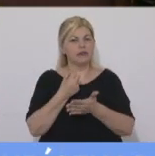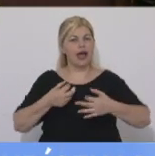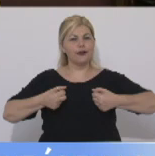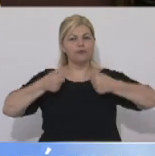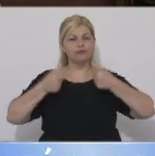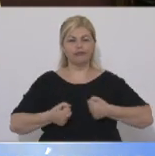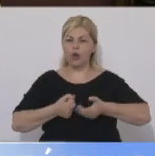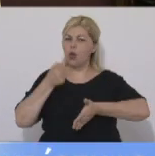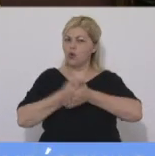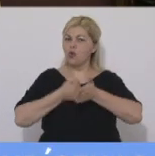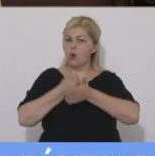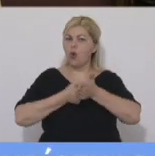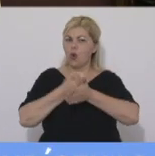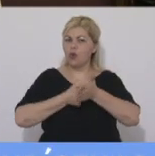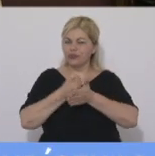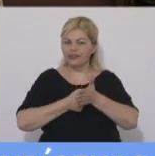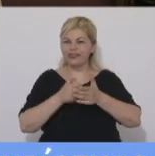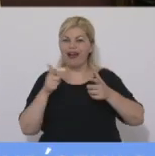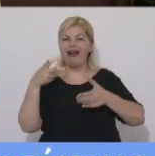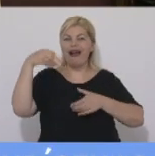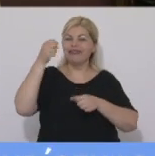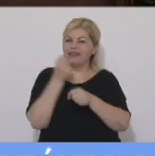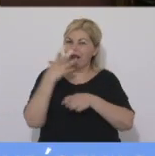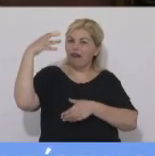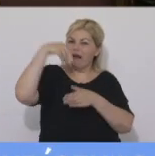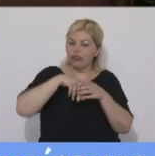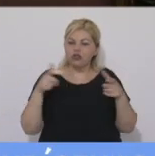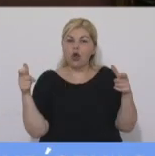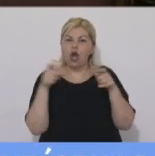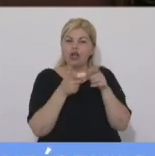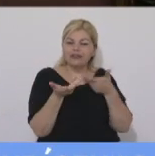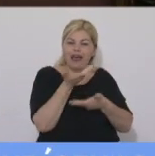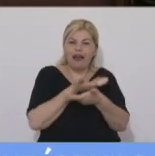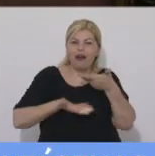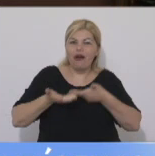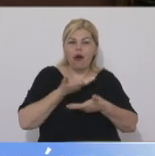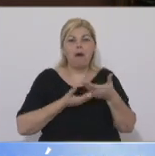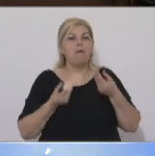esta lucha de los consejos participativos para lograr